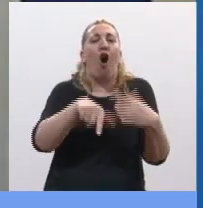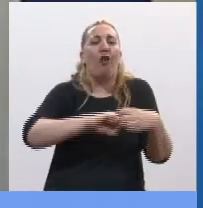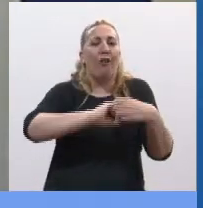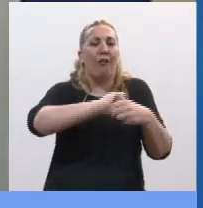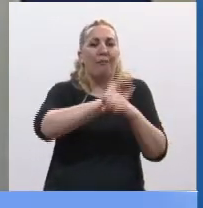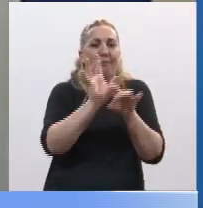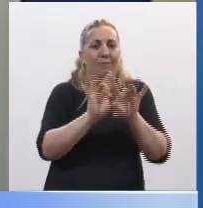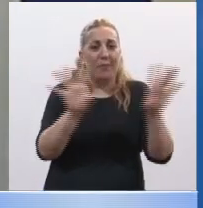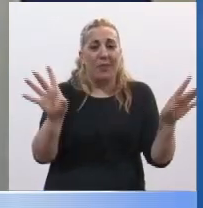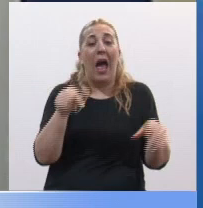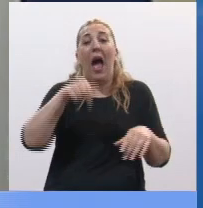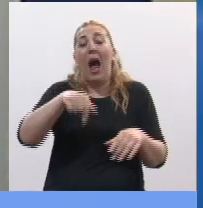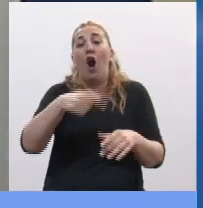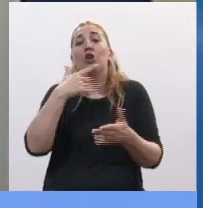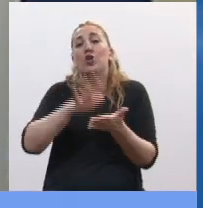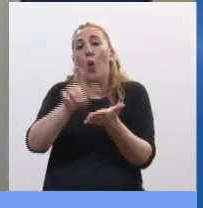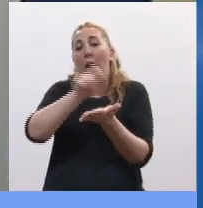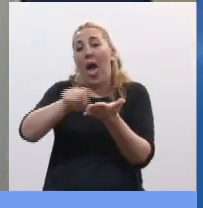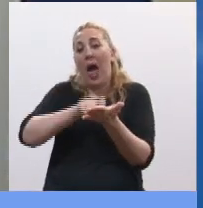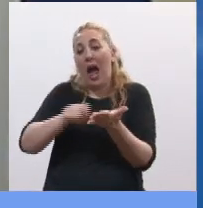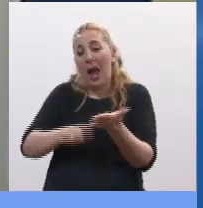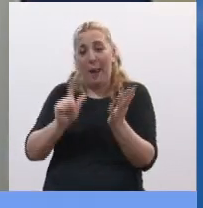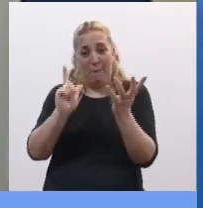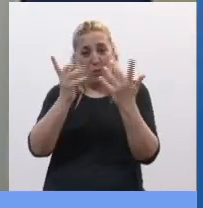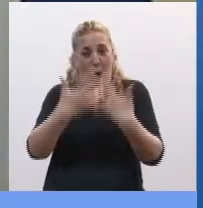Y a ver, el autor del proyecto,